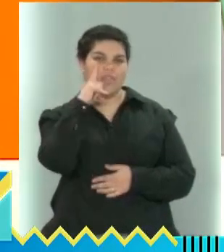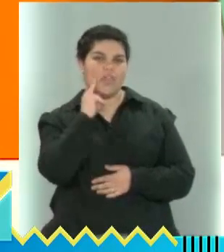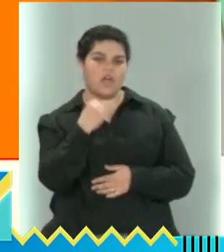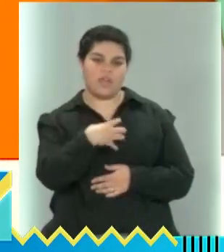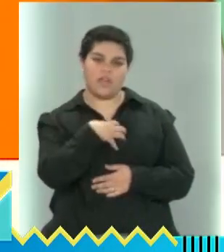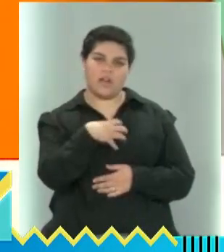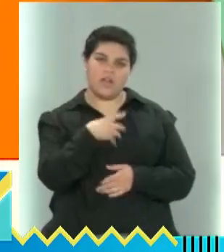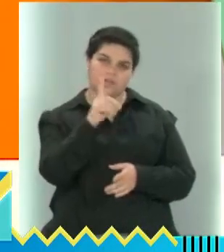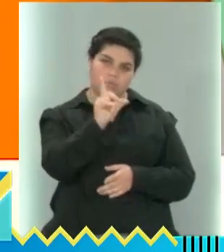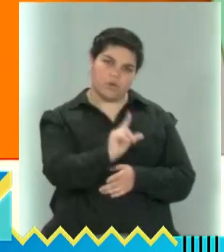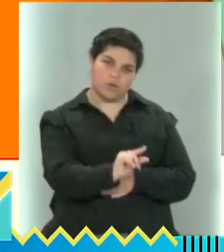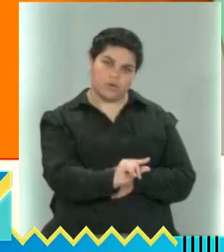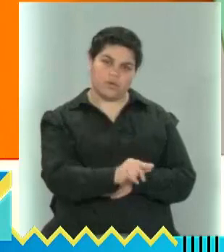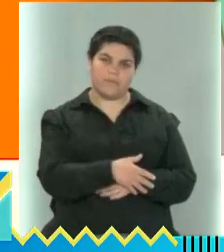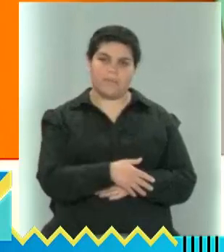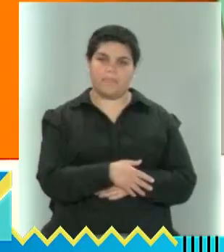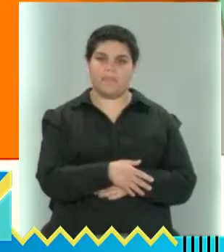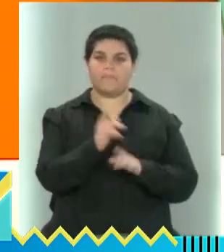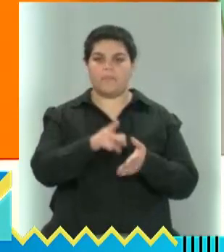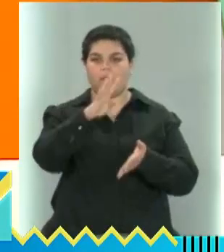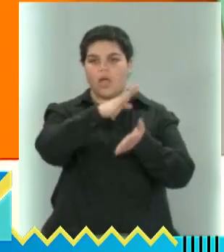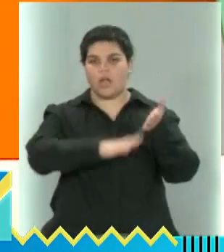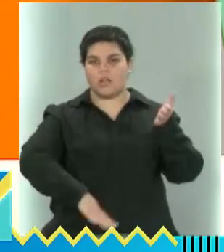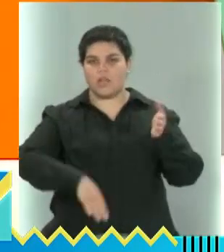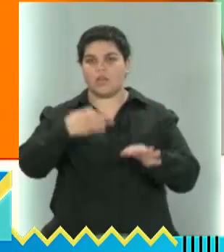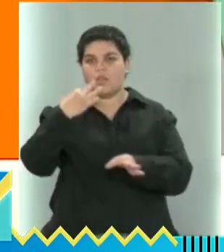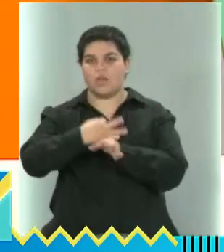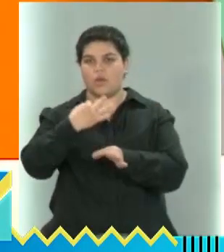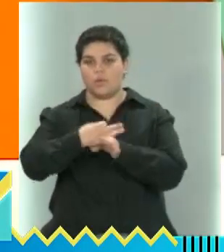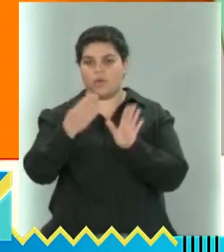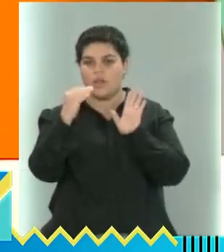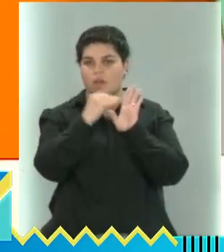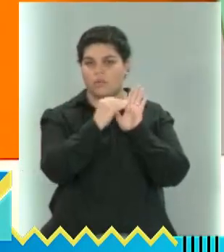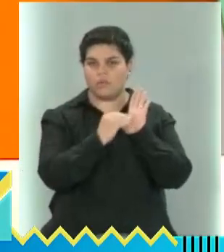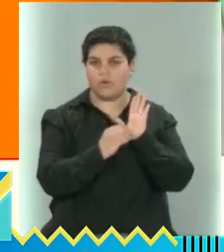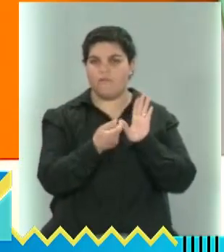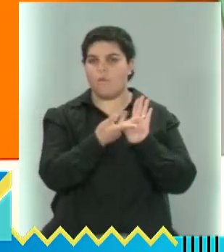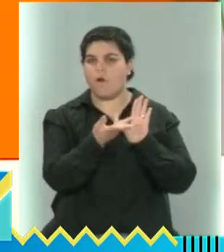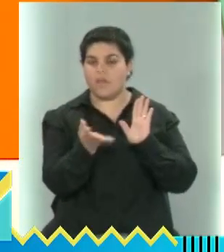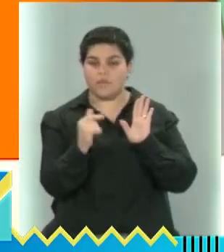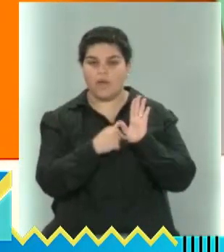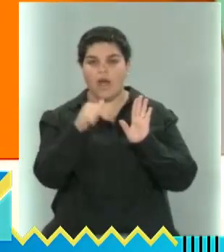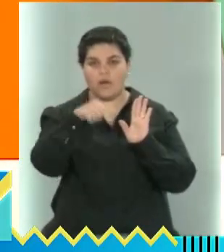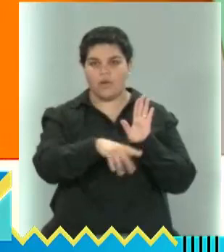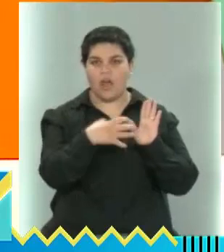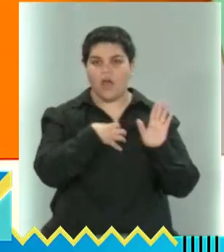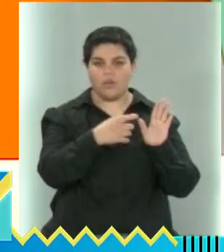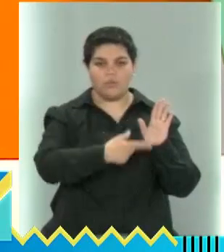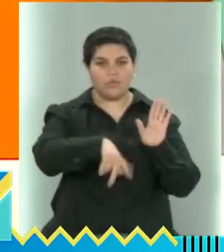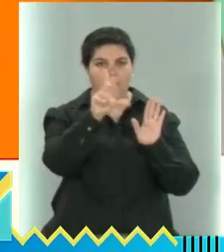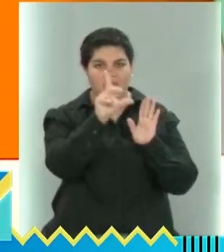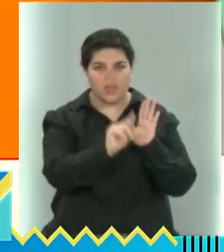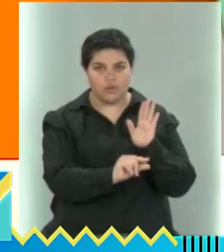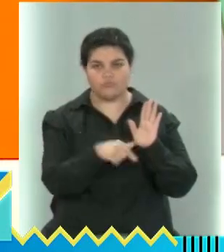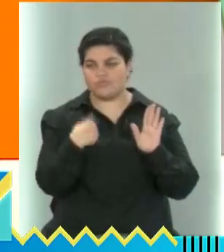que dicta, digamos, el calendario escolar, eso es una realidad y eso también es una preocupación y una tristeza nuestra